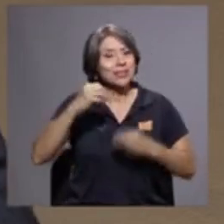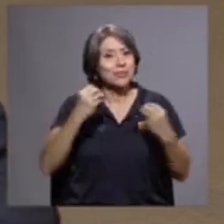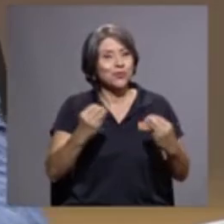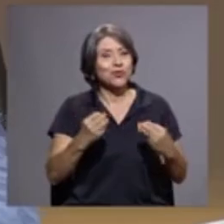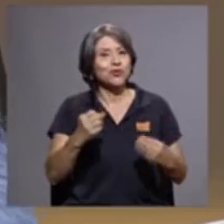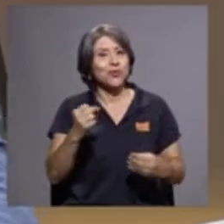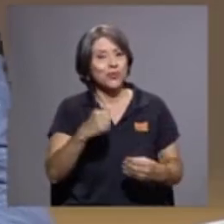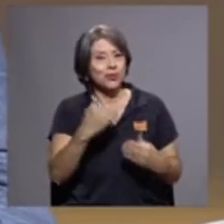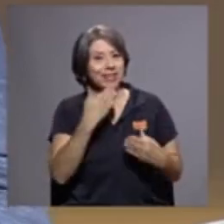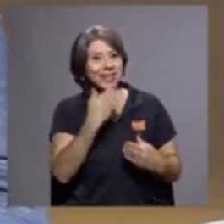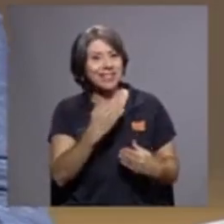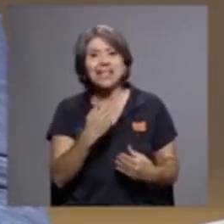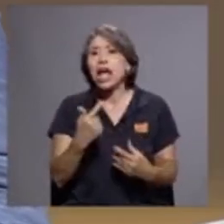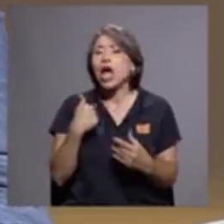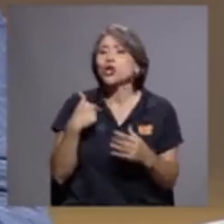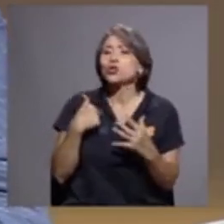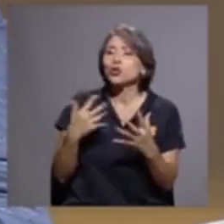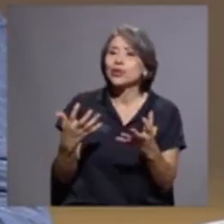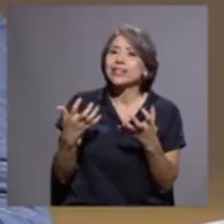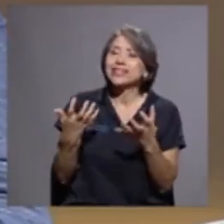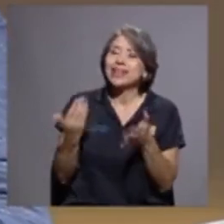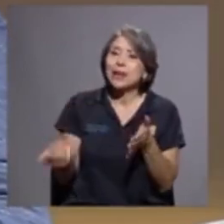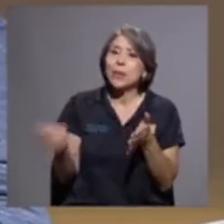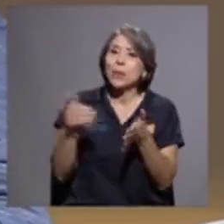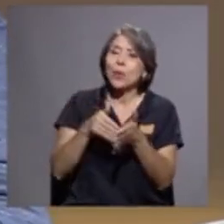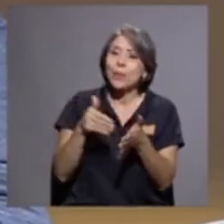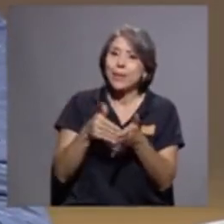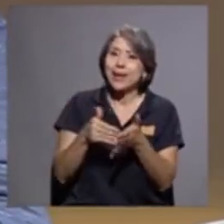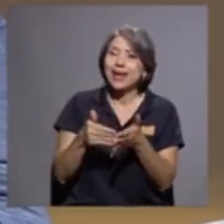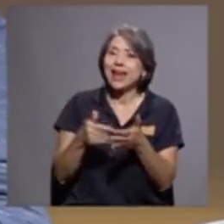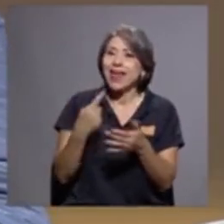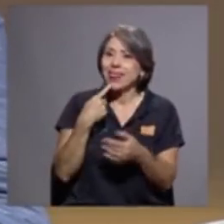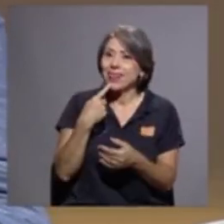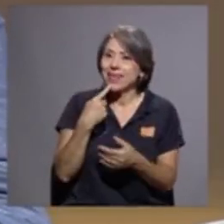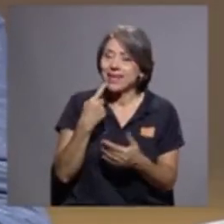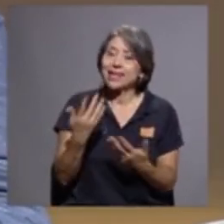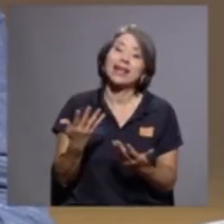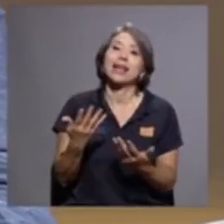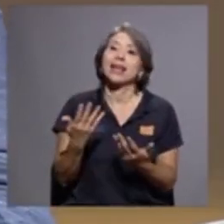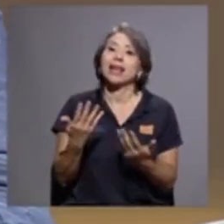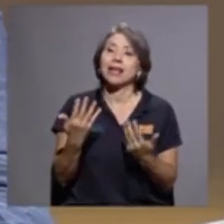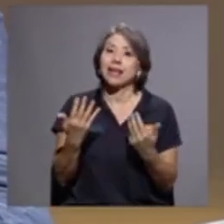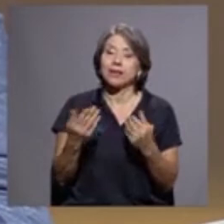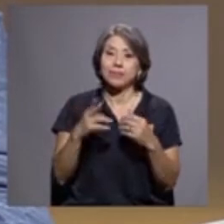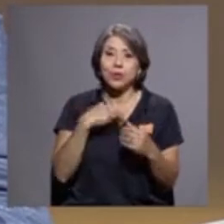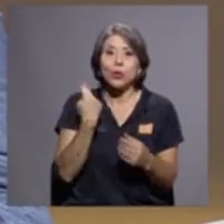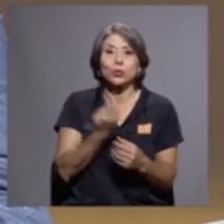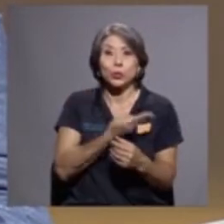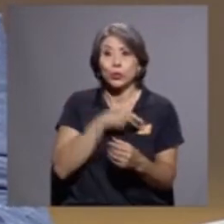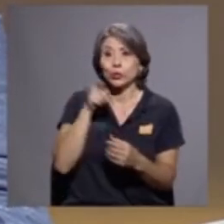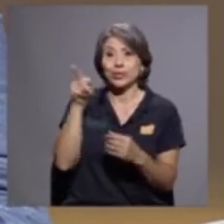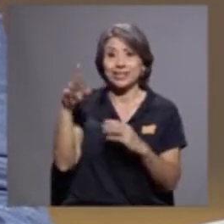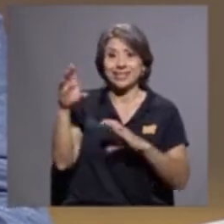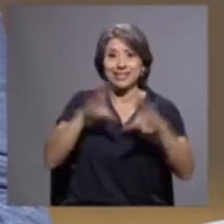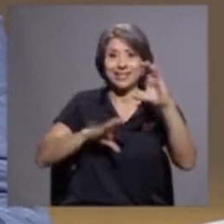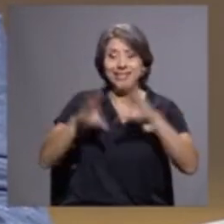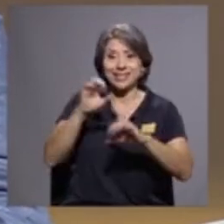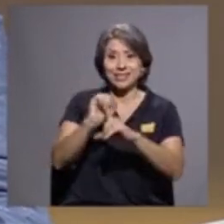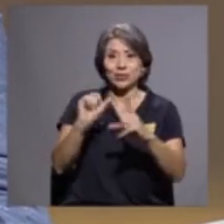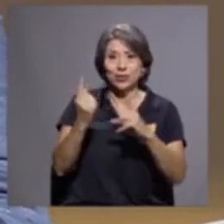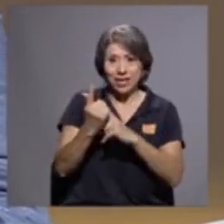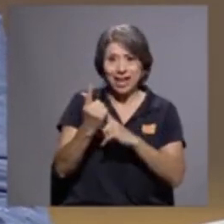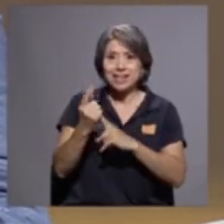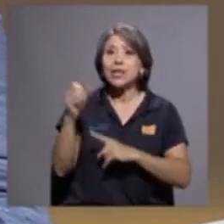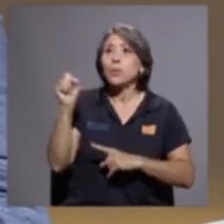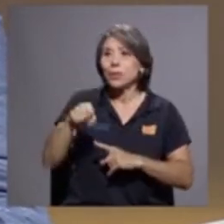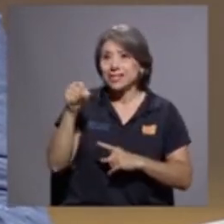gracias. Yo creo sí quisiera, digamos, volver a destacar que nosotros en Ciencias Sociales, si bien es